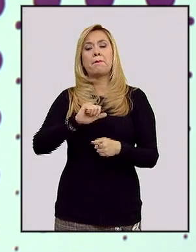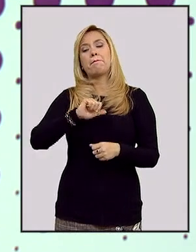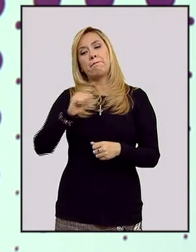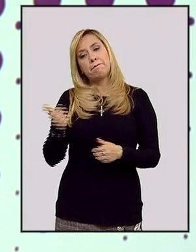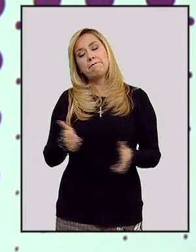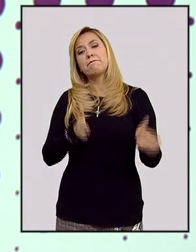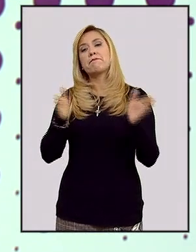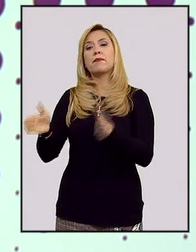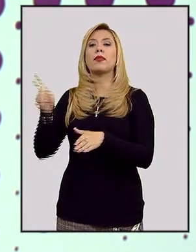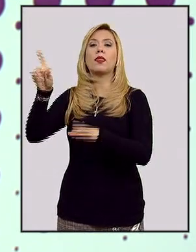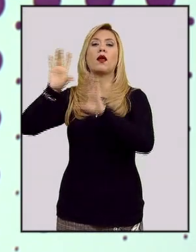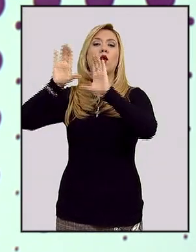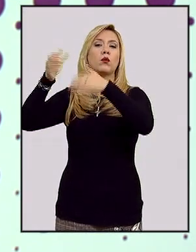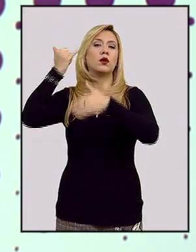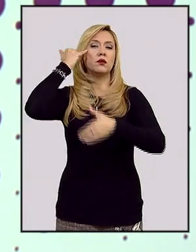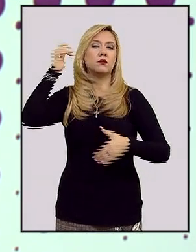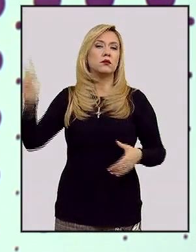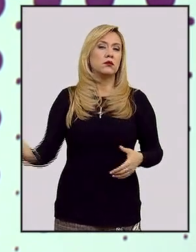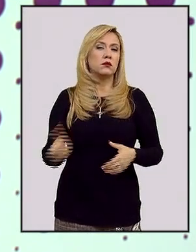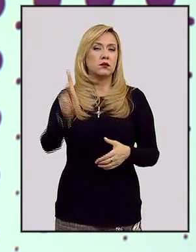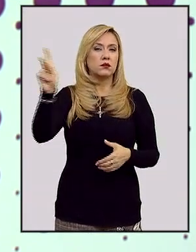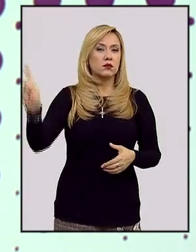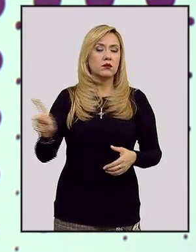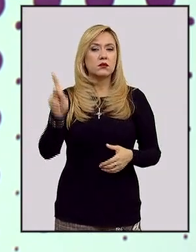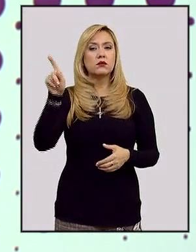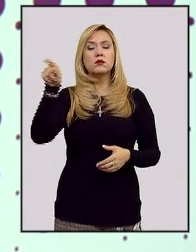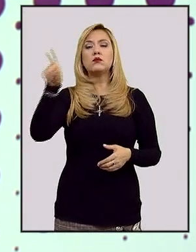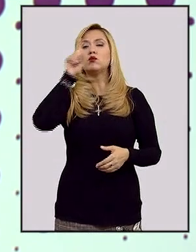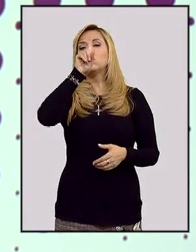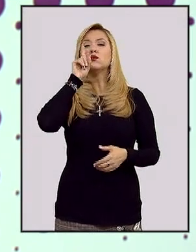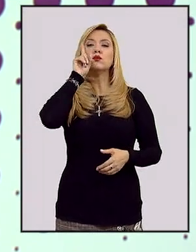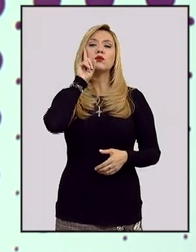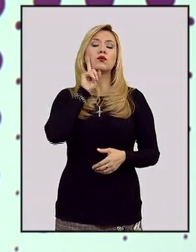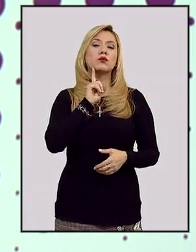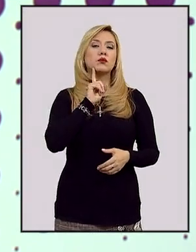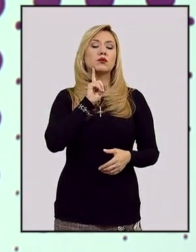una comunidad indígena en Ajá, en donde una mujer